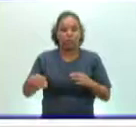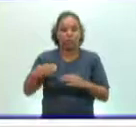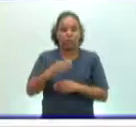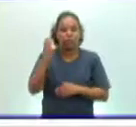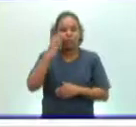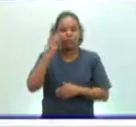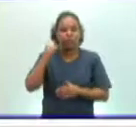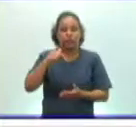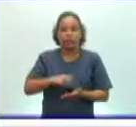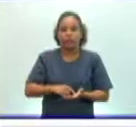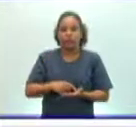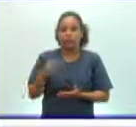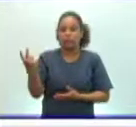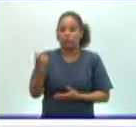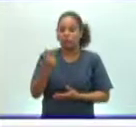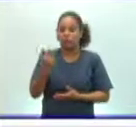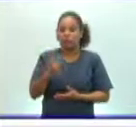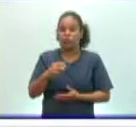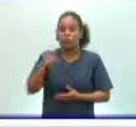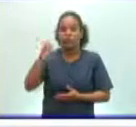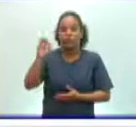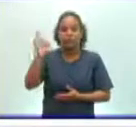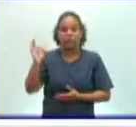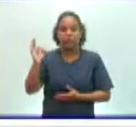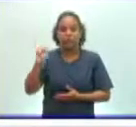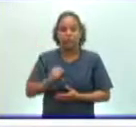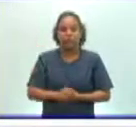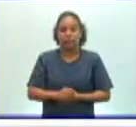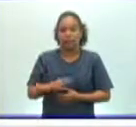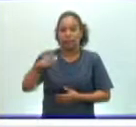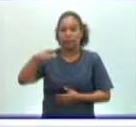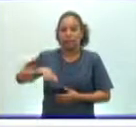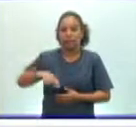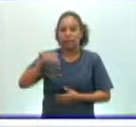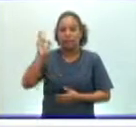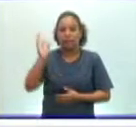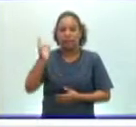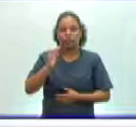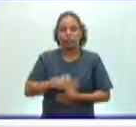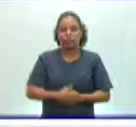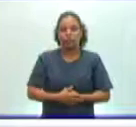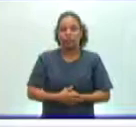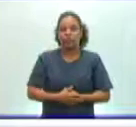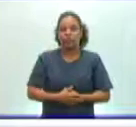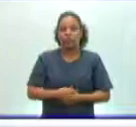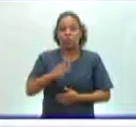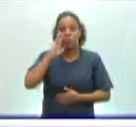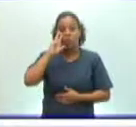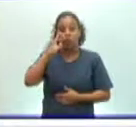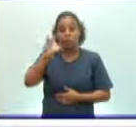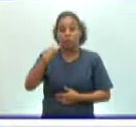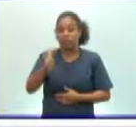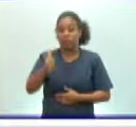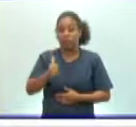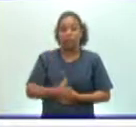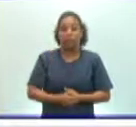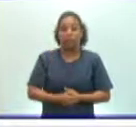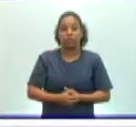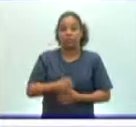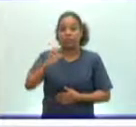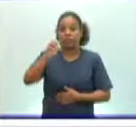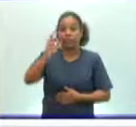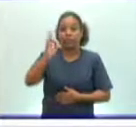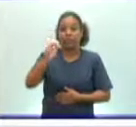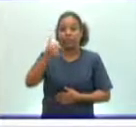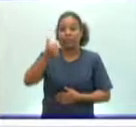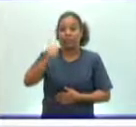y los otros dos serían EF y GF. Observa, EF y